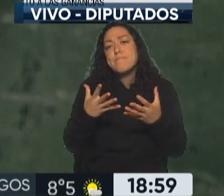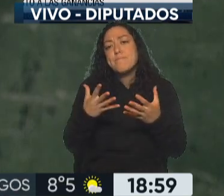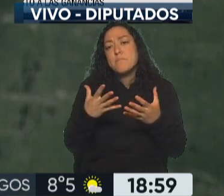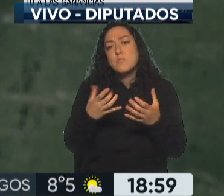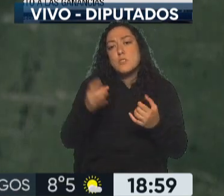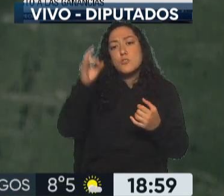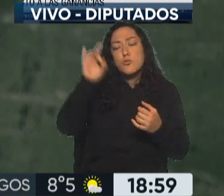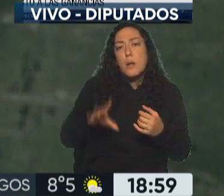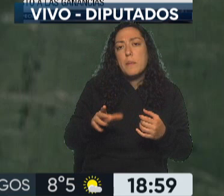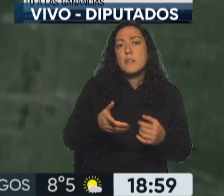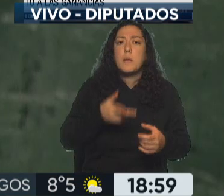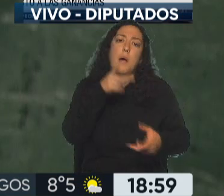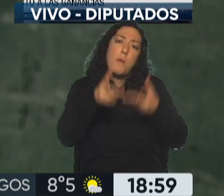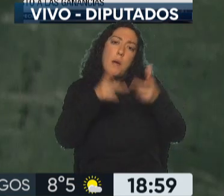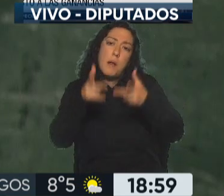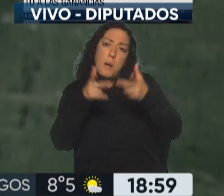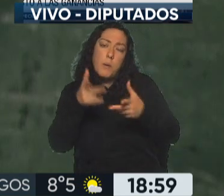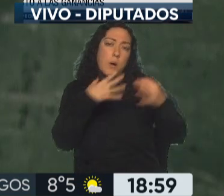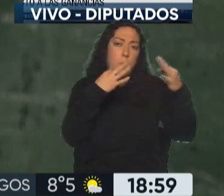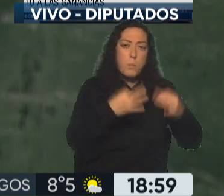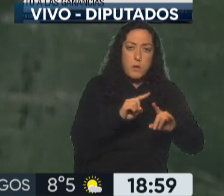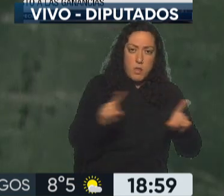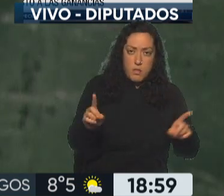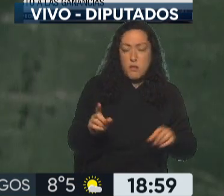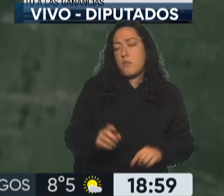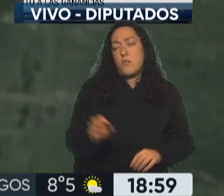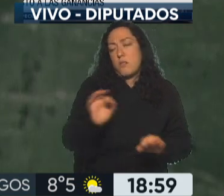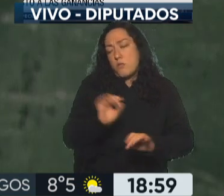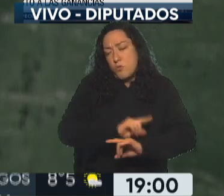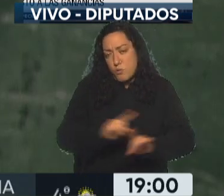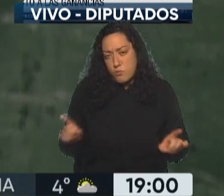en letra muerta. Después del arrepentimiento,